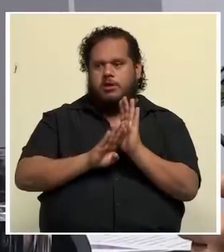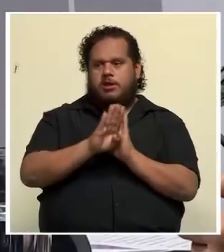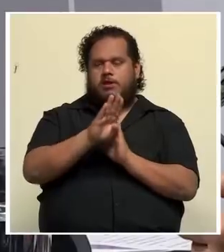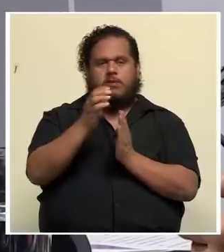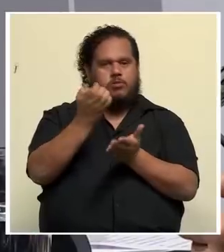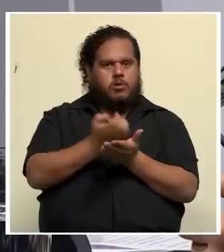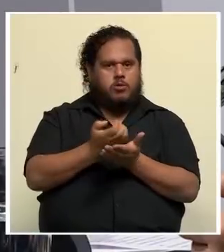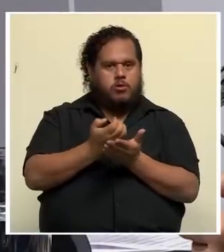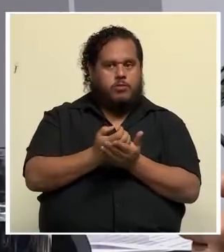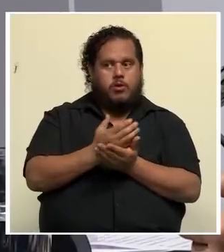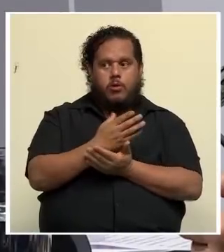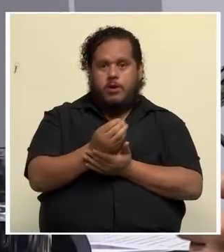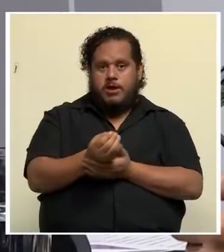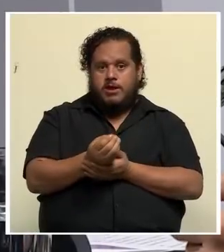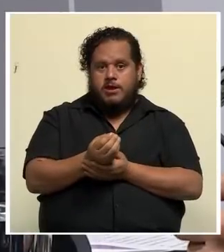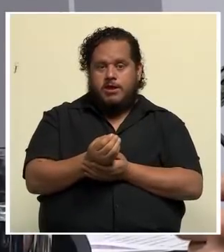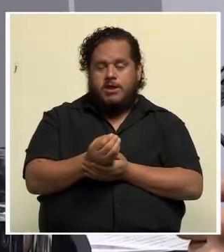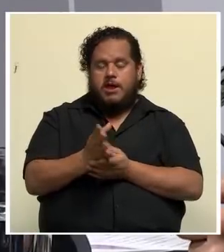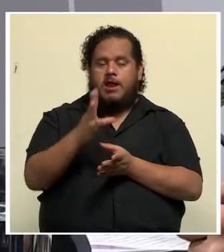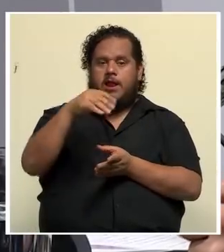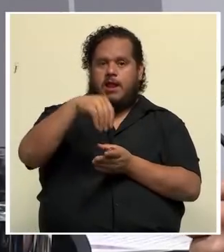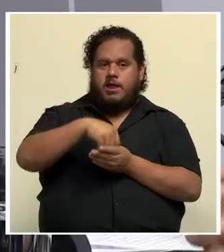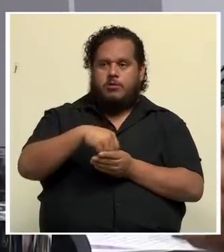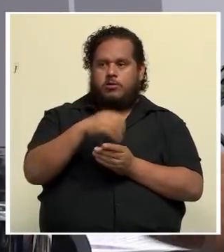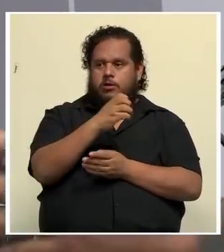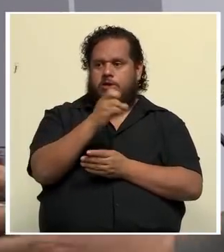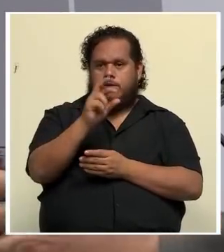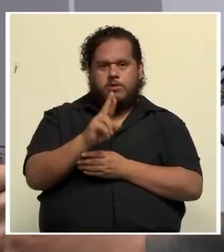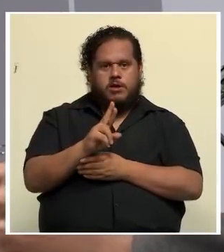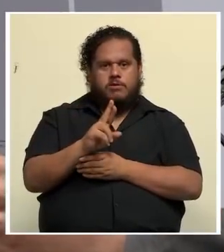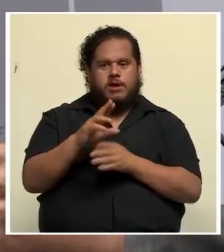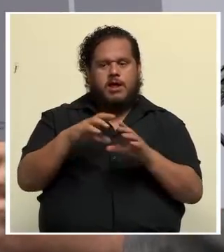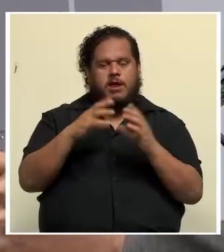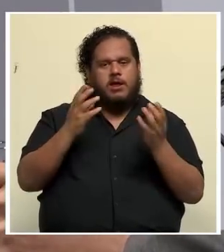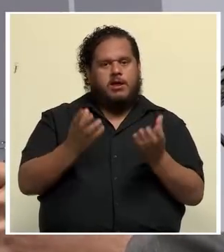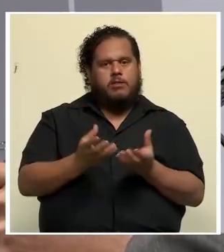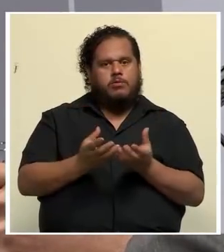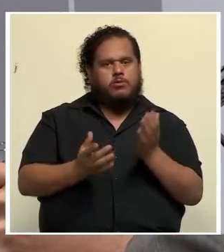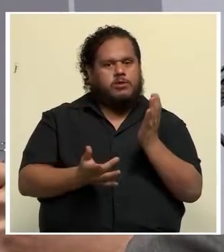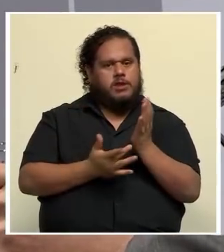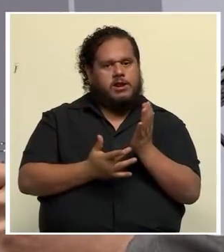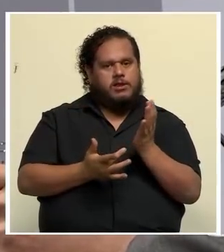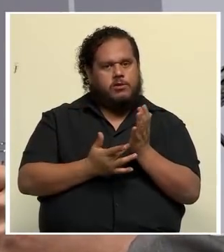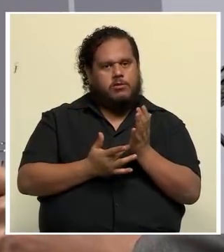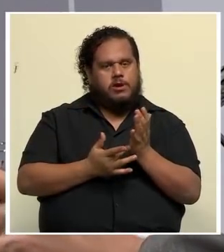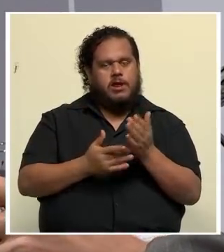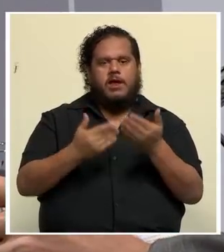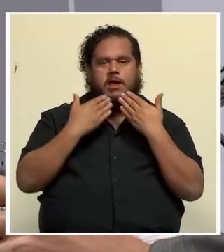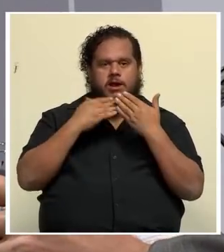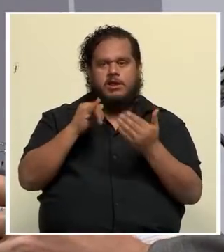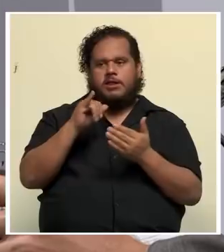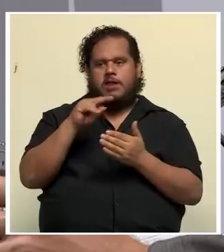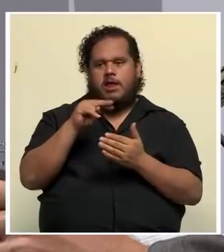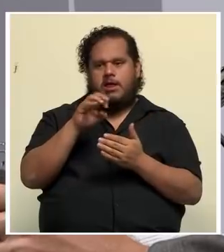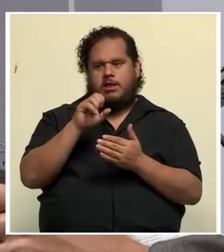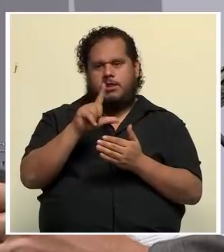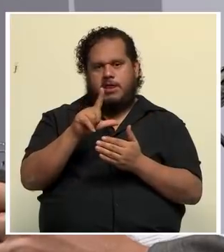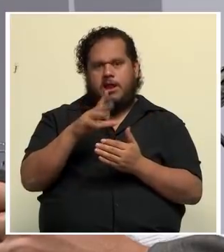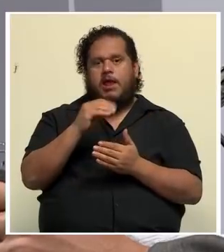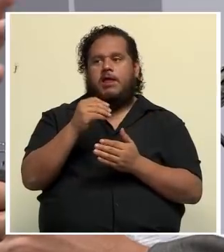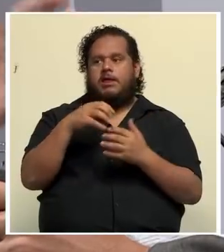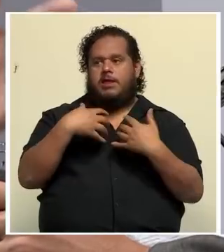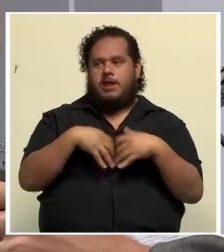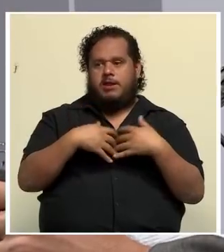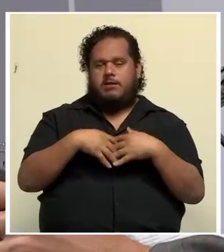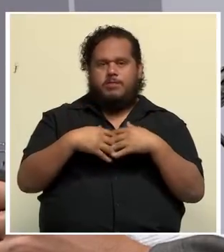económico y la inclusión de Costa Rica en el mundo de la tecnología gracias a Intel y a las empresas que han